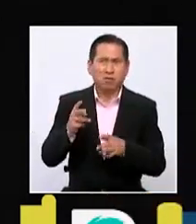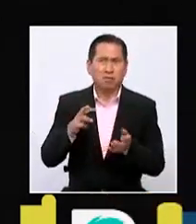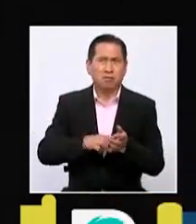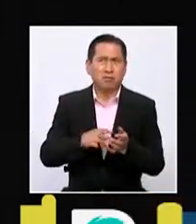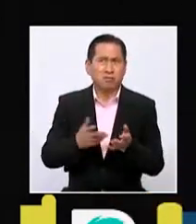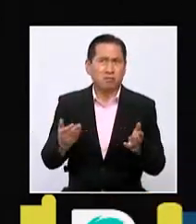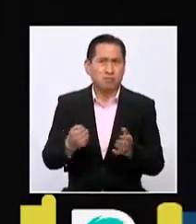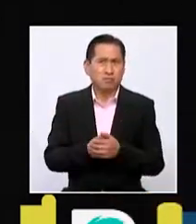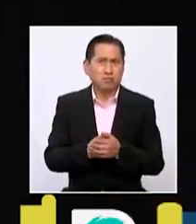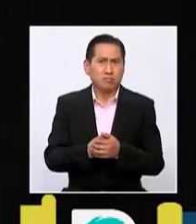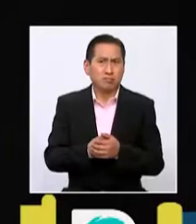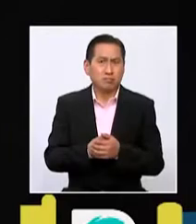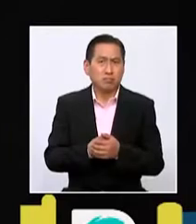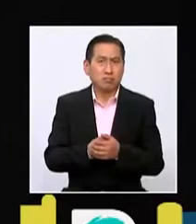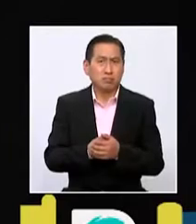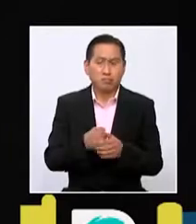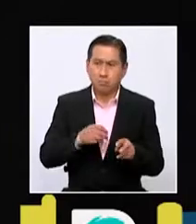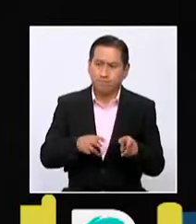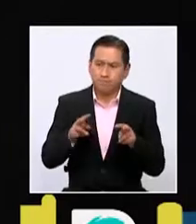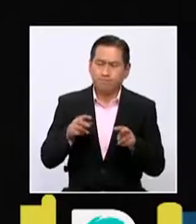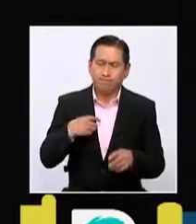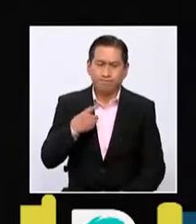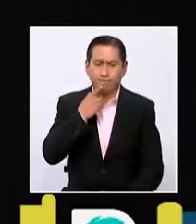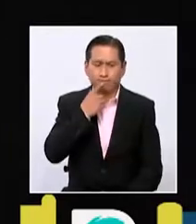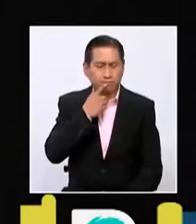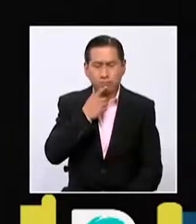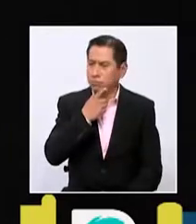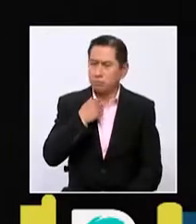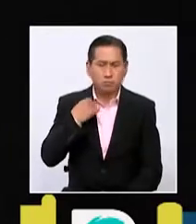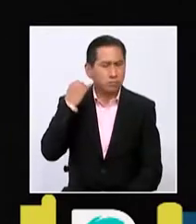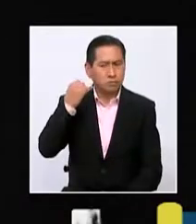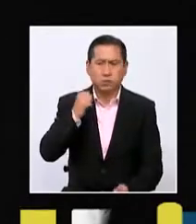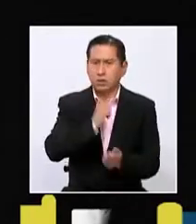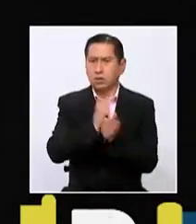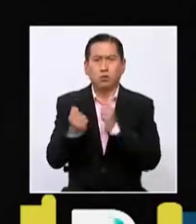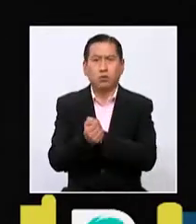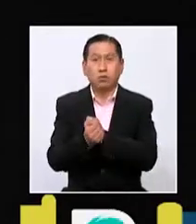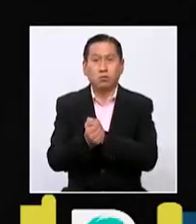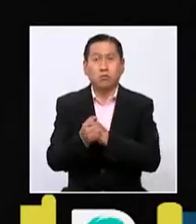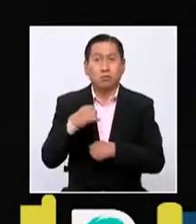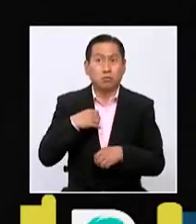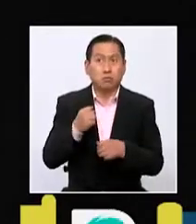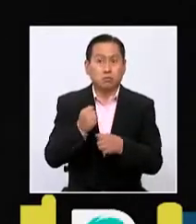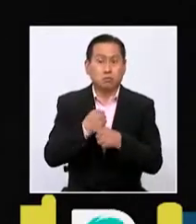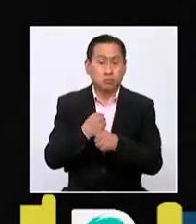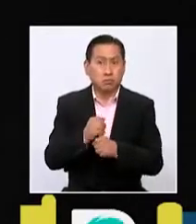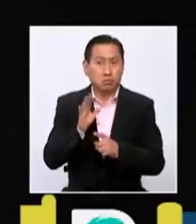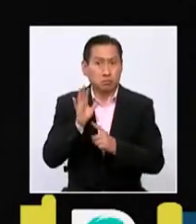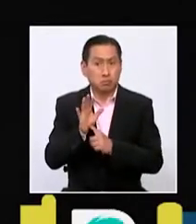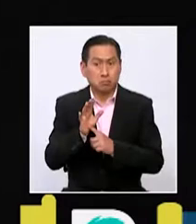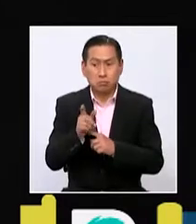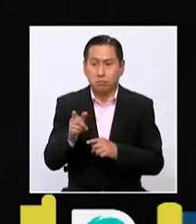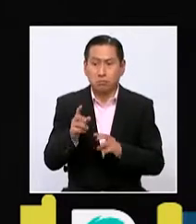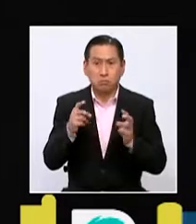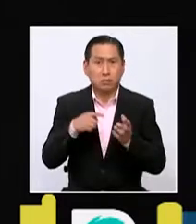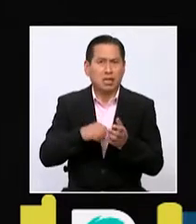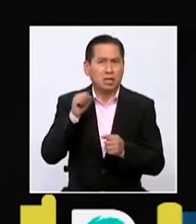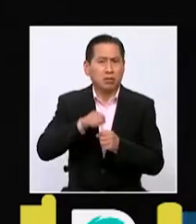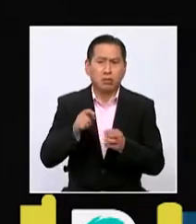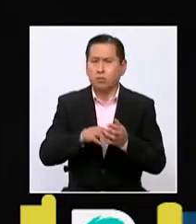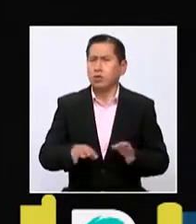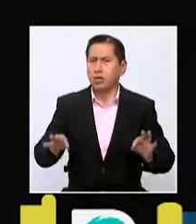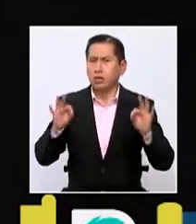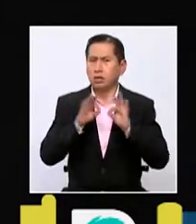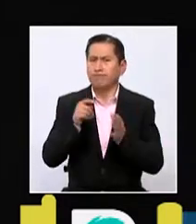finalmente. Claro. Y me propuso hacerlo. Y lo logré. He hecho un trabajo en ese sentido